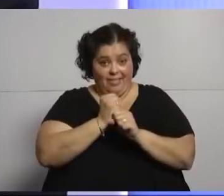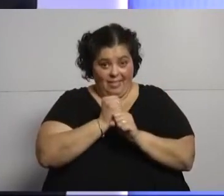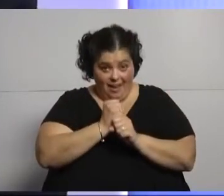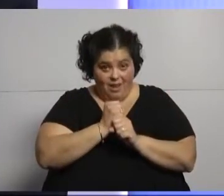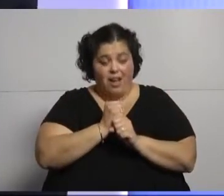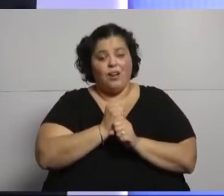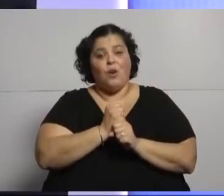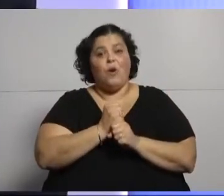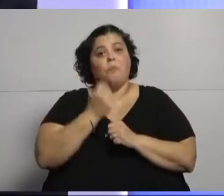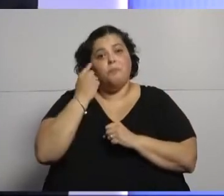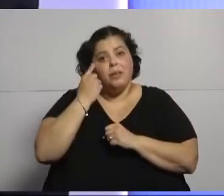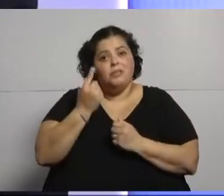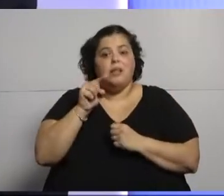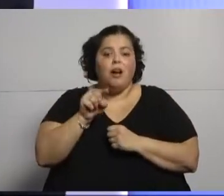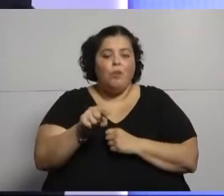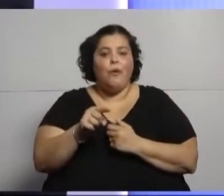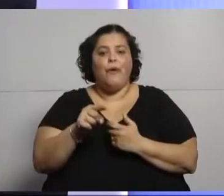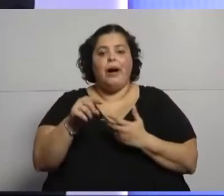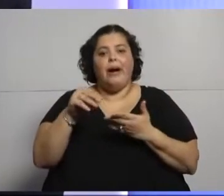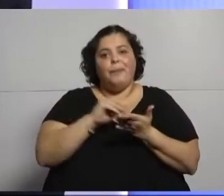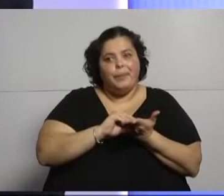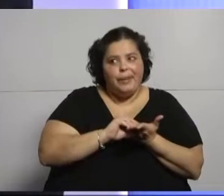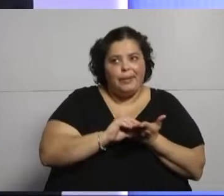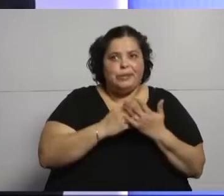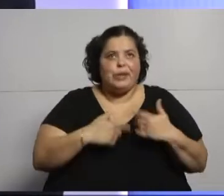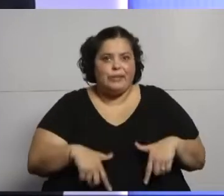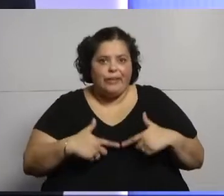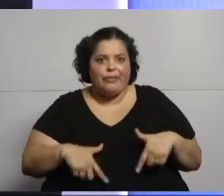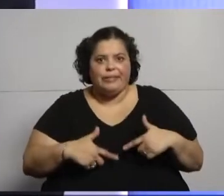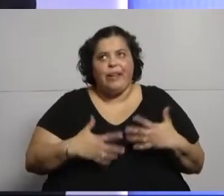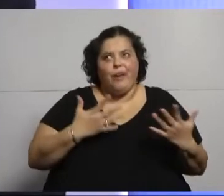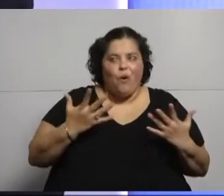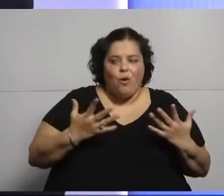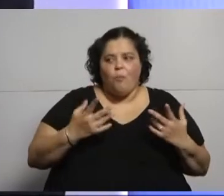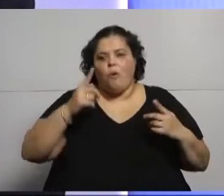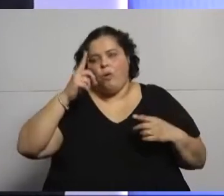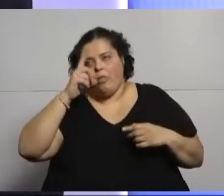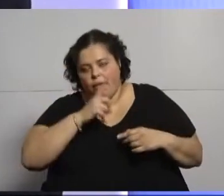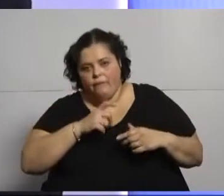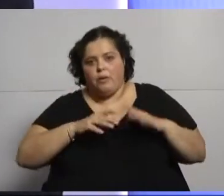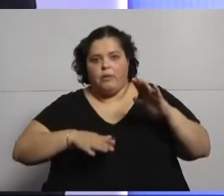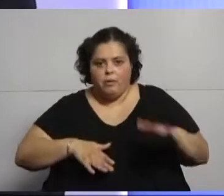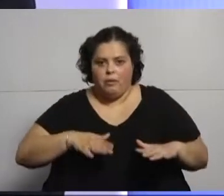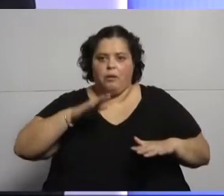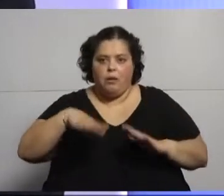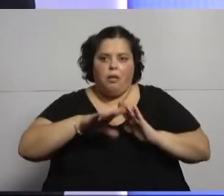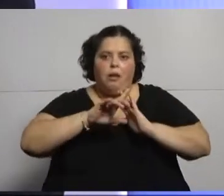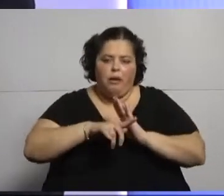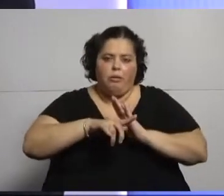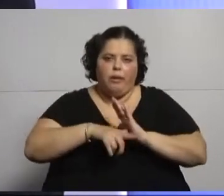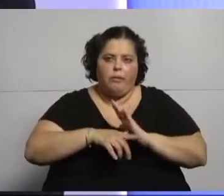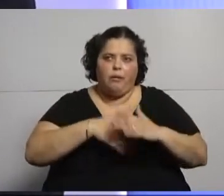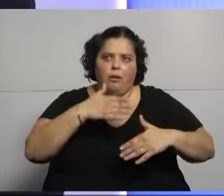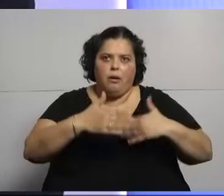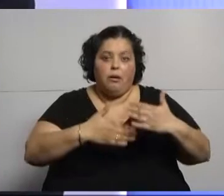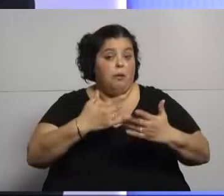a la administración como un elefante que es difícil de mover y rápidamente tuvimos que ser ágiles y tener en 48, 72